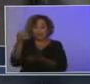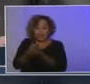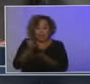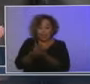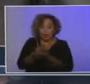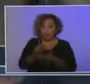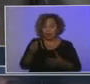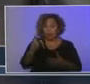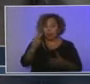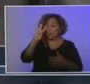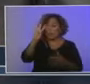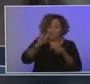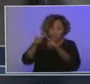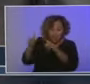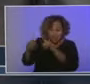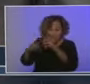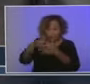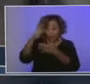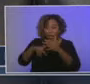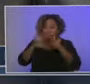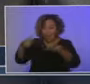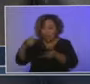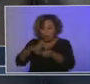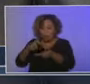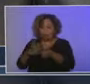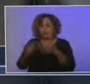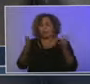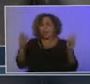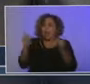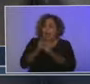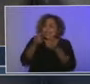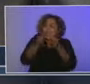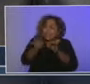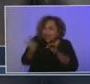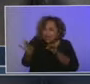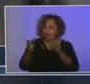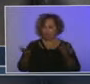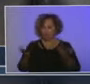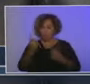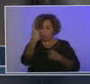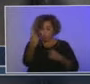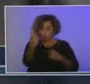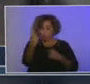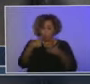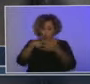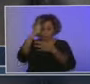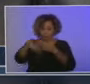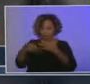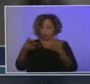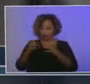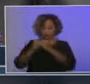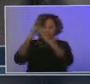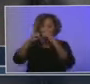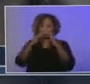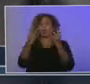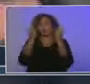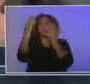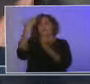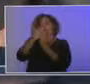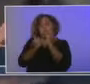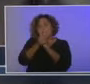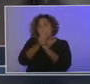Tienes 24 programas corriendo a la vez cuando pudo haber sido más simple un programa de reconstrucción que no necesitaría tantas guías.